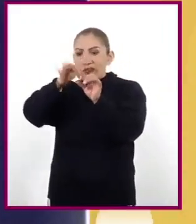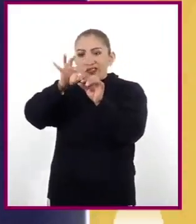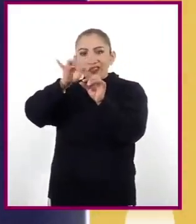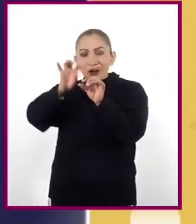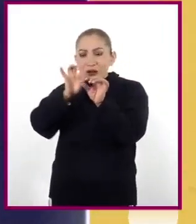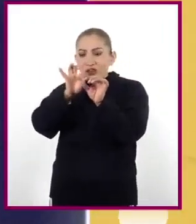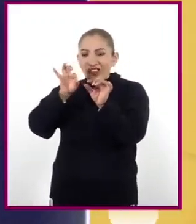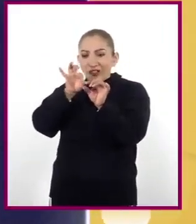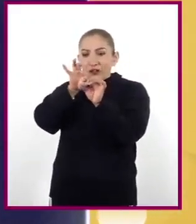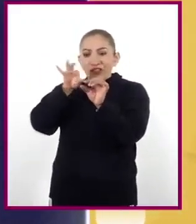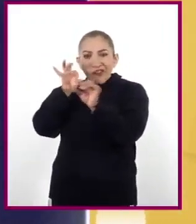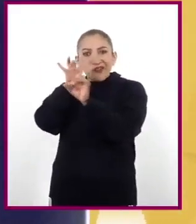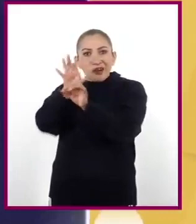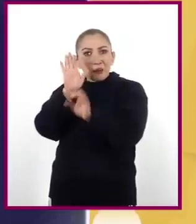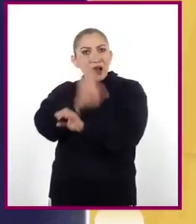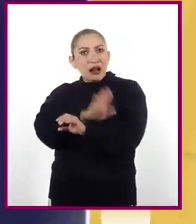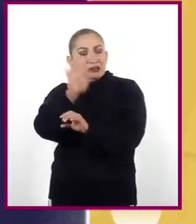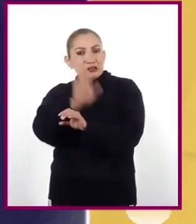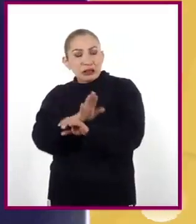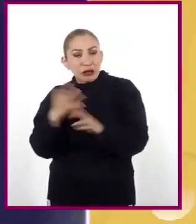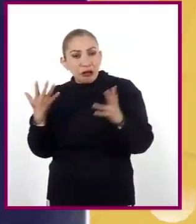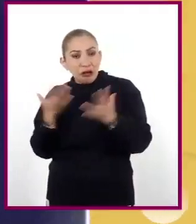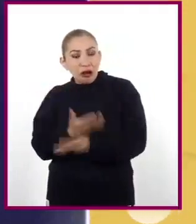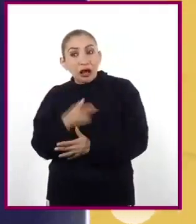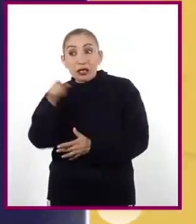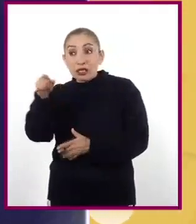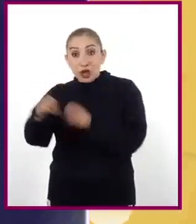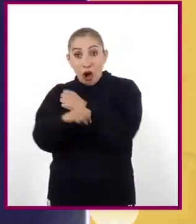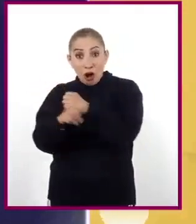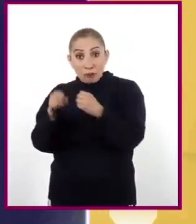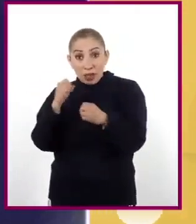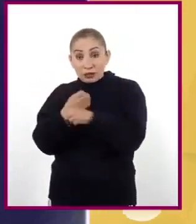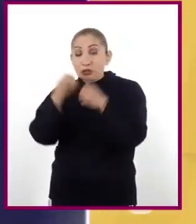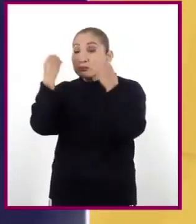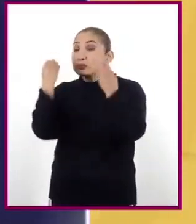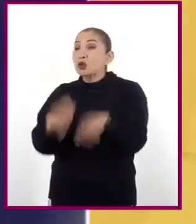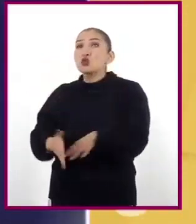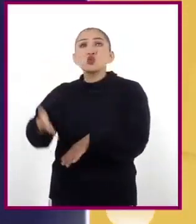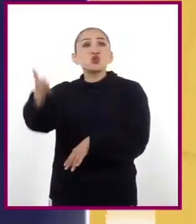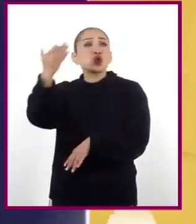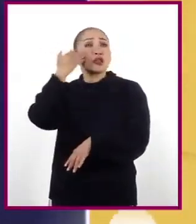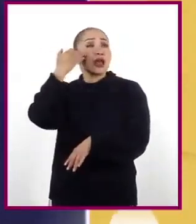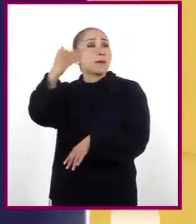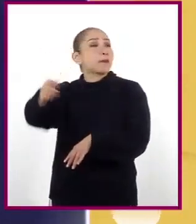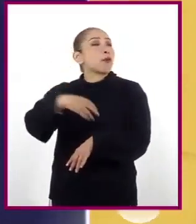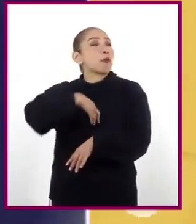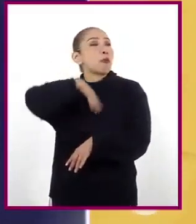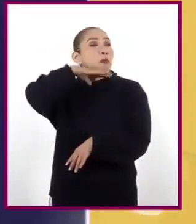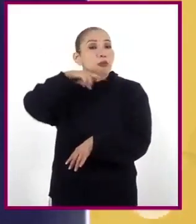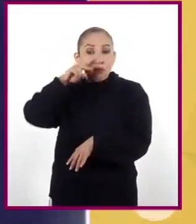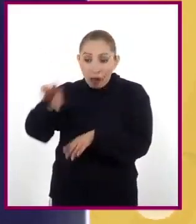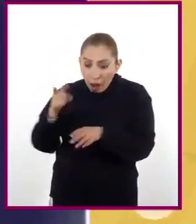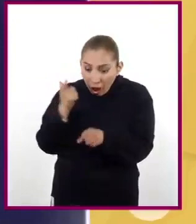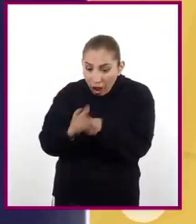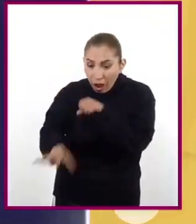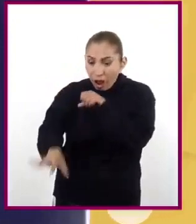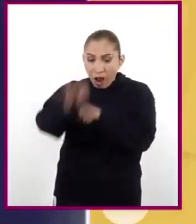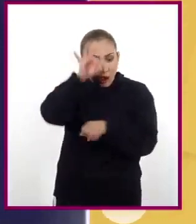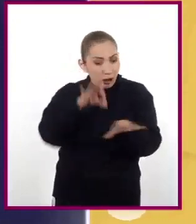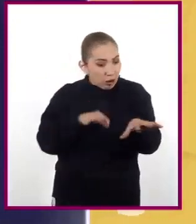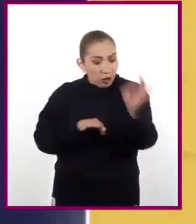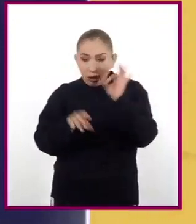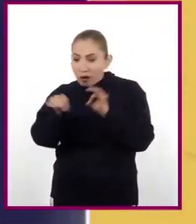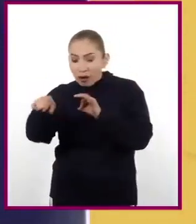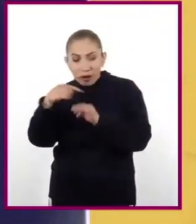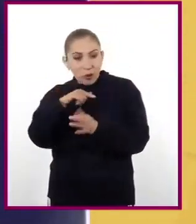tornillos tratando de desenclavarse, y aún los objetos perdidos desde hacía mucho tiempo aparecían por donde más